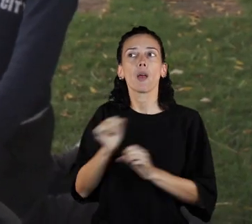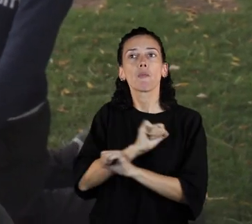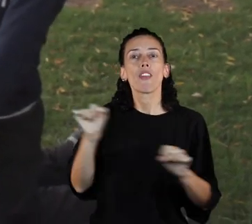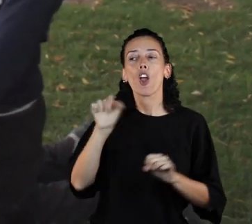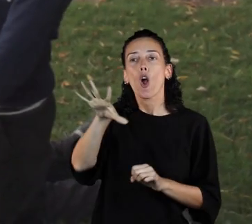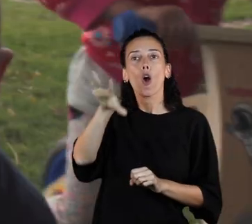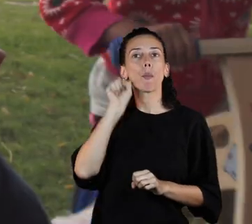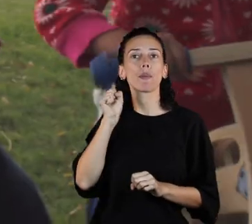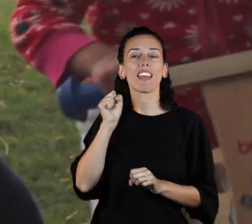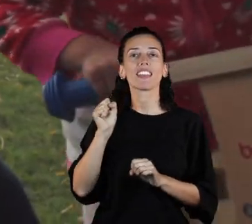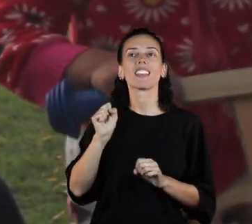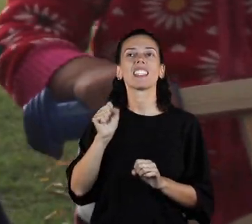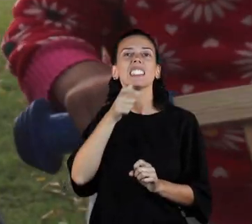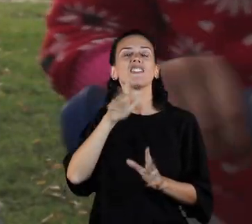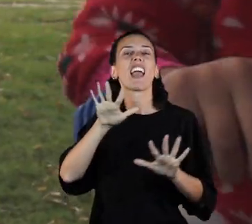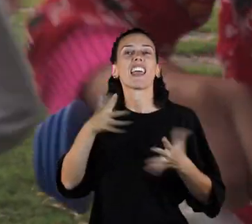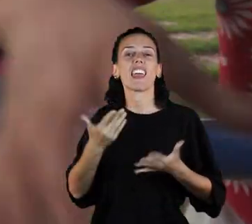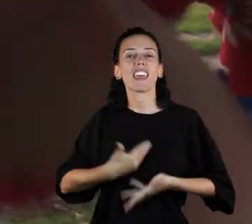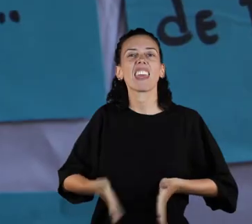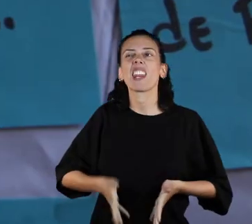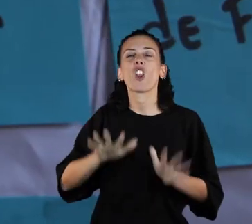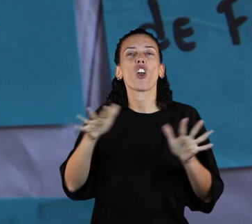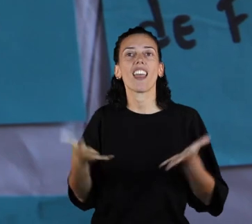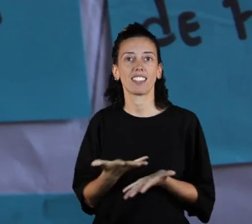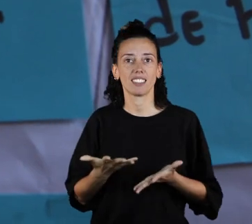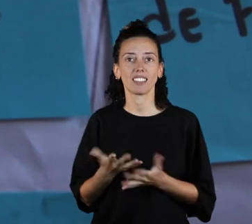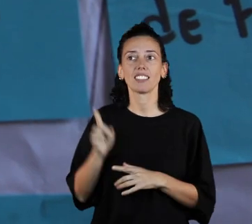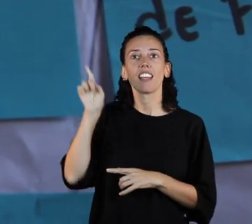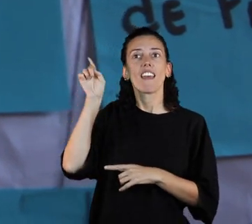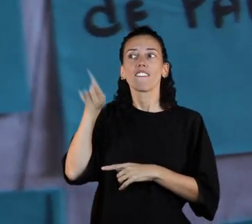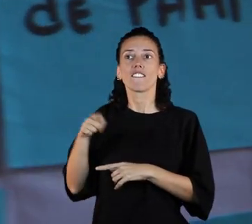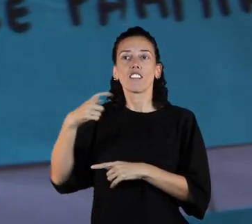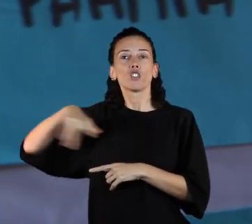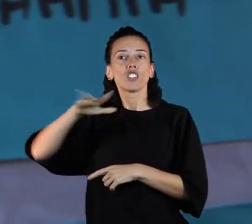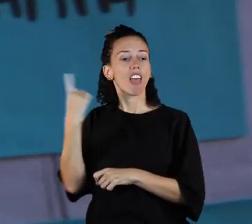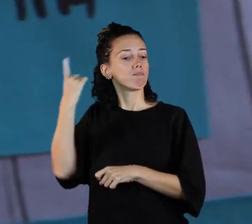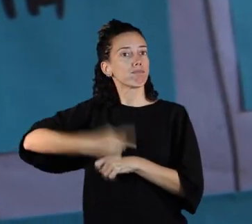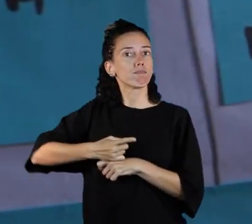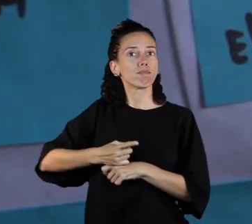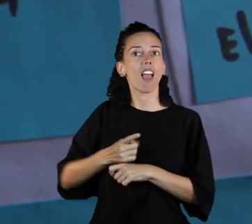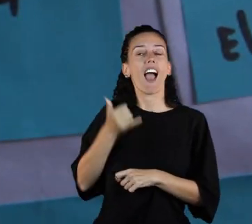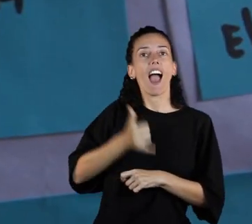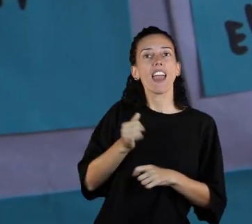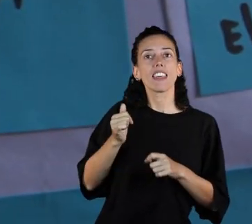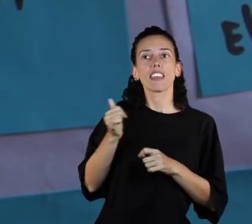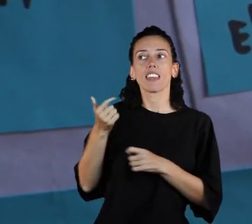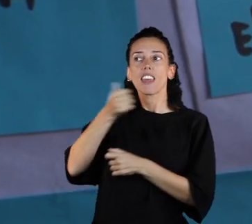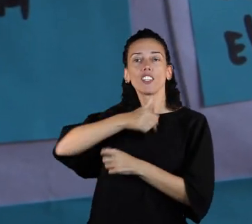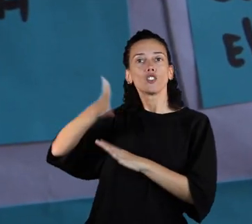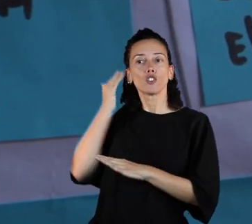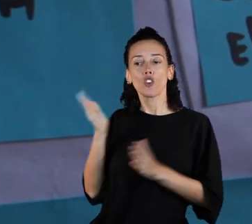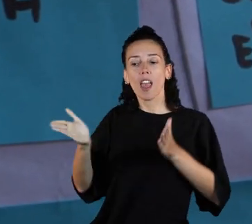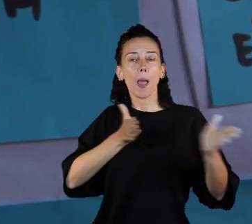esto de lo que qué quiere decir el género, ¿qué es? Es una construcción social, temporal y